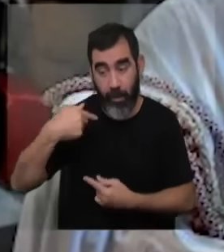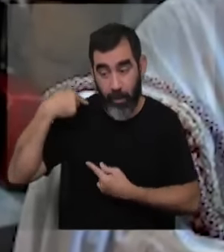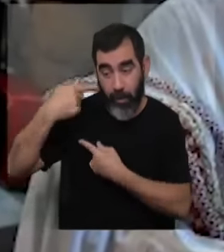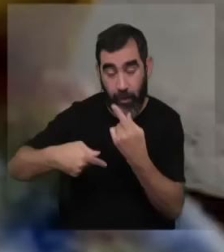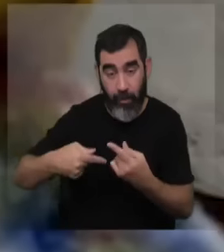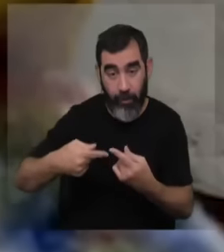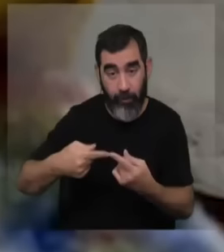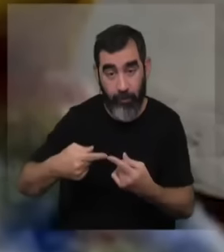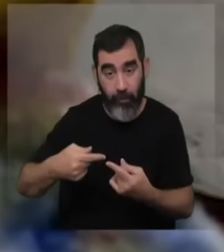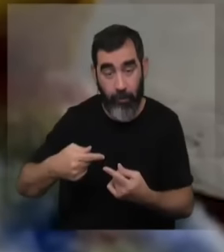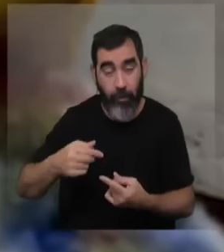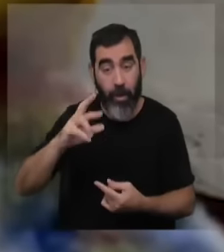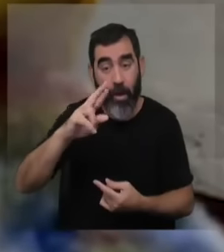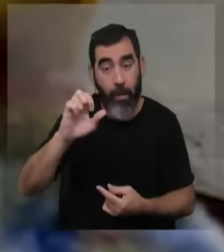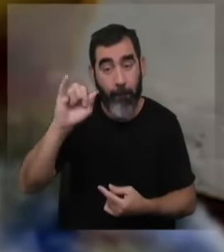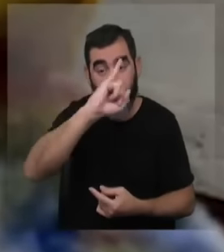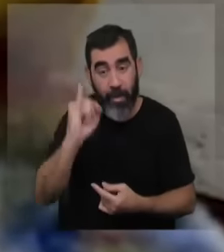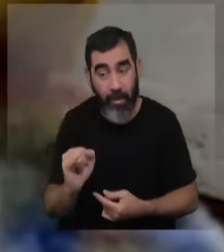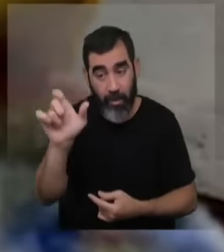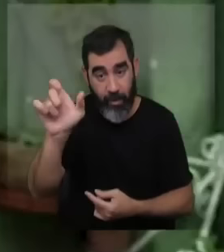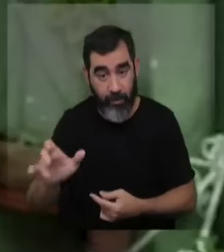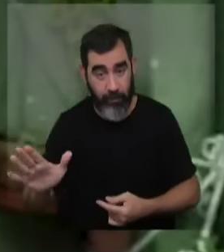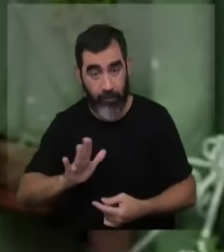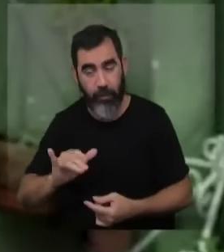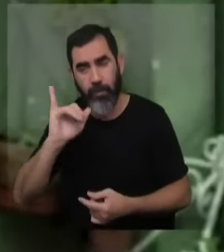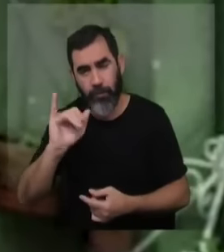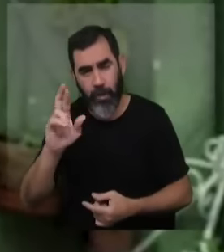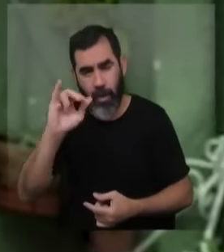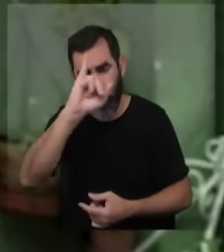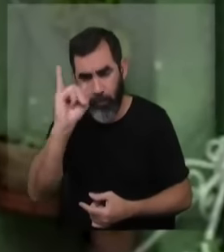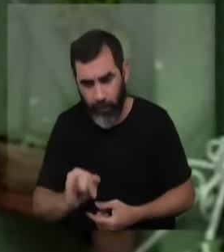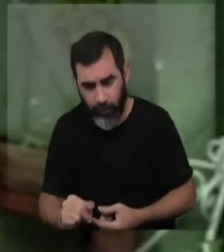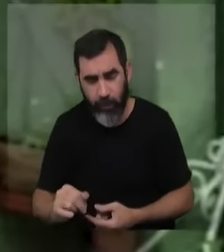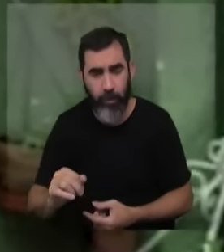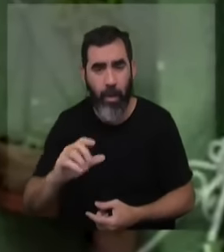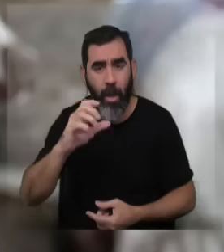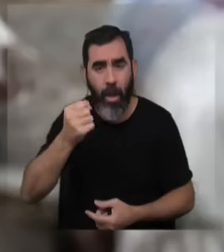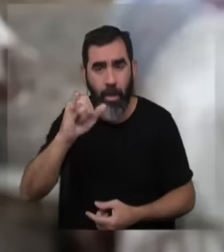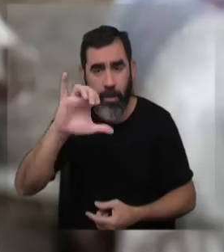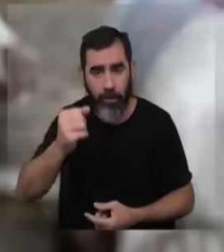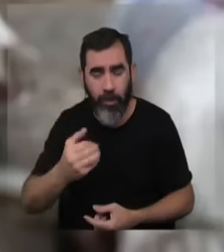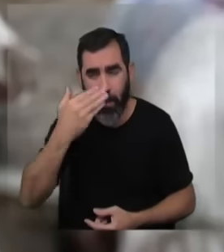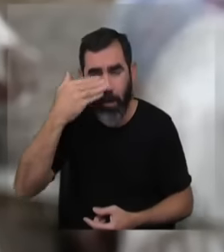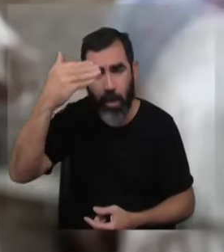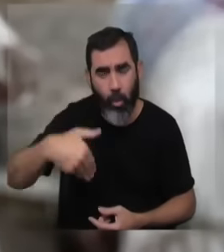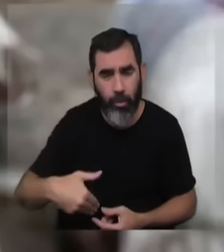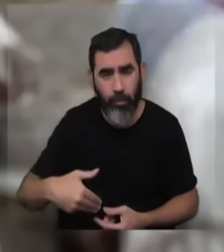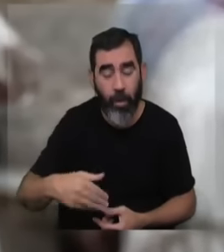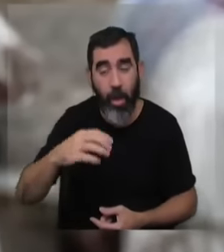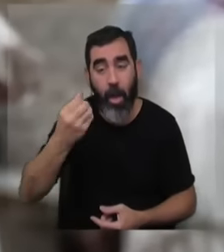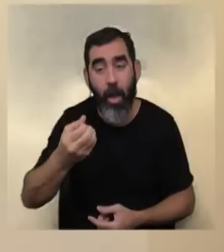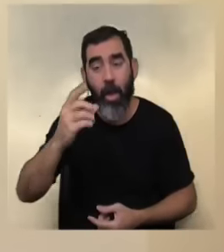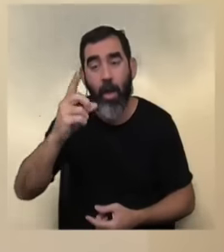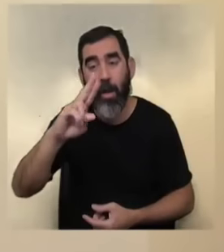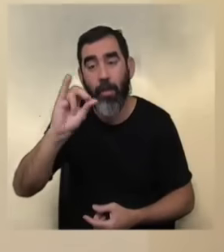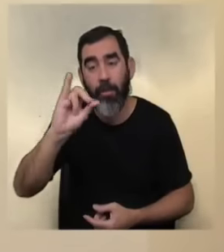el caso de Beatriz Ramírez hubieron varias estuvo Beatriz Ramírez estuvo alici Esquivel y la última que estuvo fue Adriana Martínez